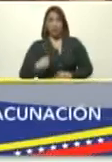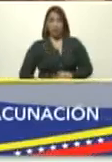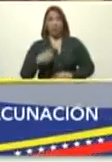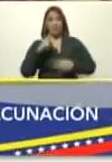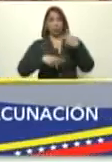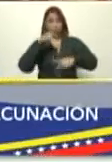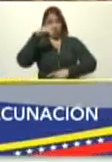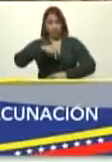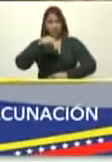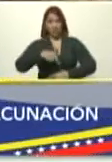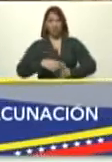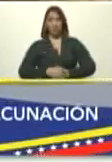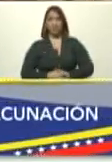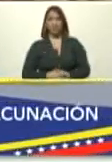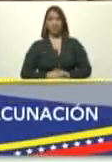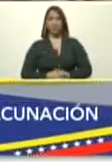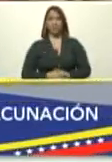aquí.